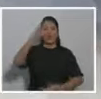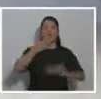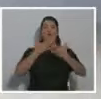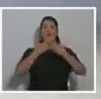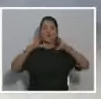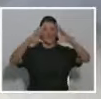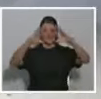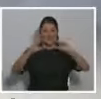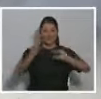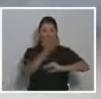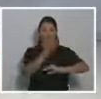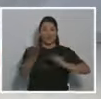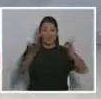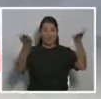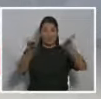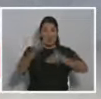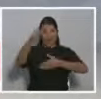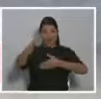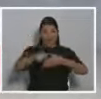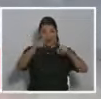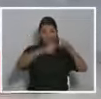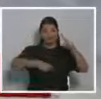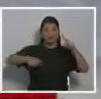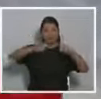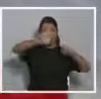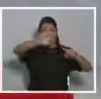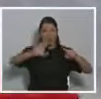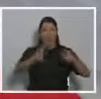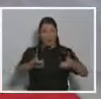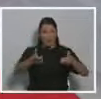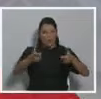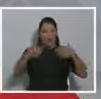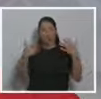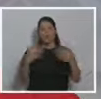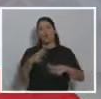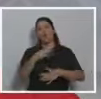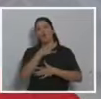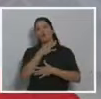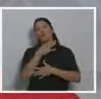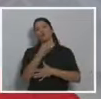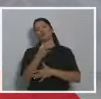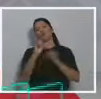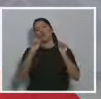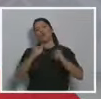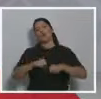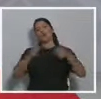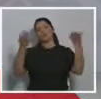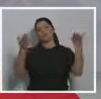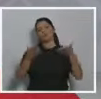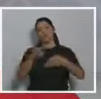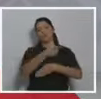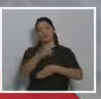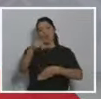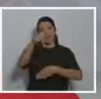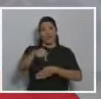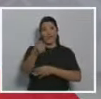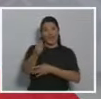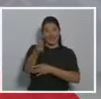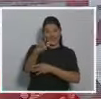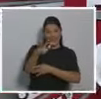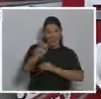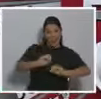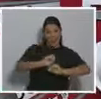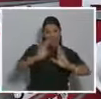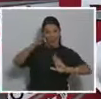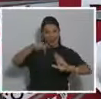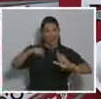Buenas tardes, bienvenidos y bienvenidas a la Rueda de la Fortuna. Qué placer recibirlos acá en Canal 3 y por supuesto en el auditorio de la